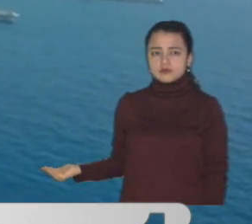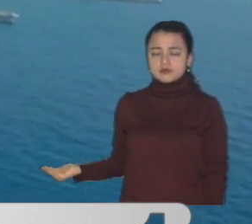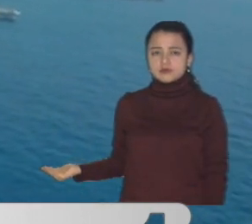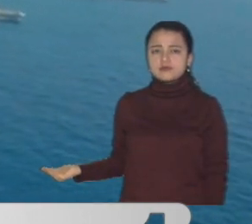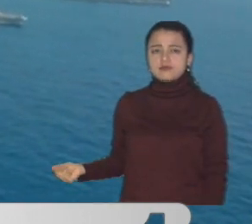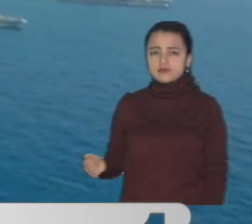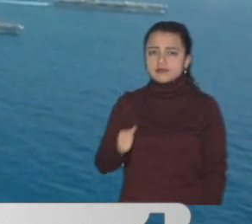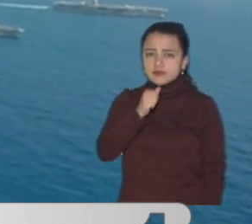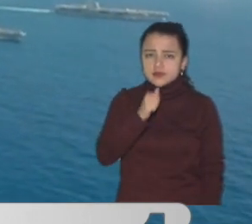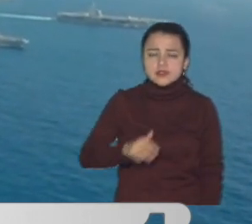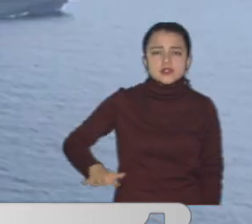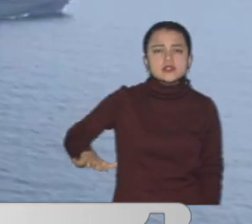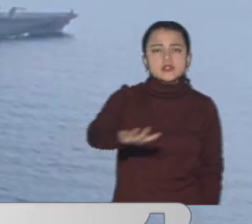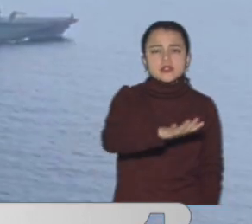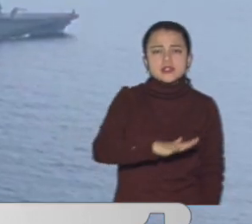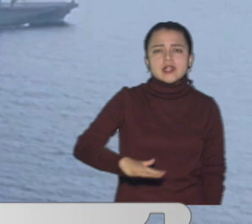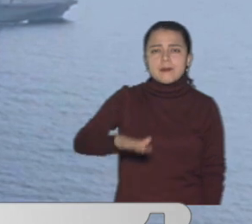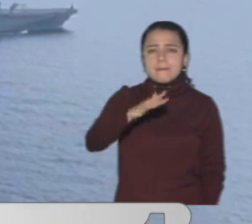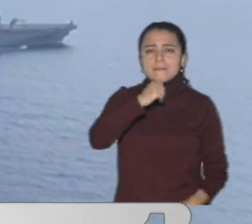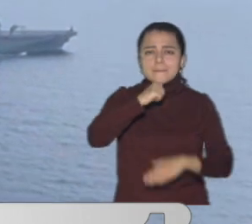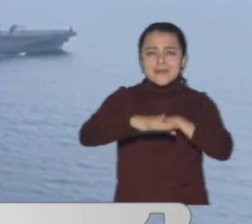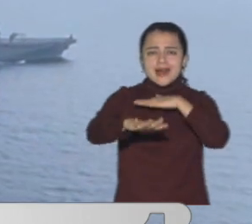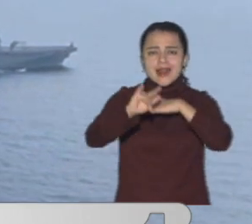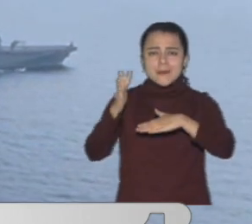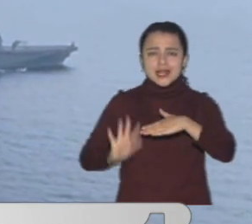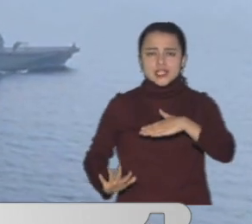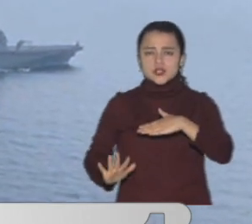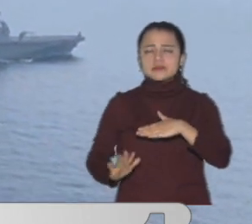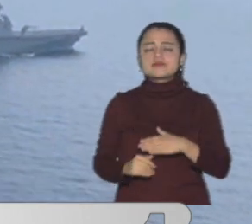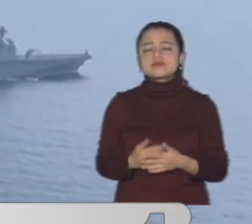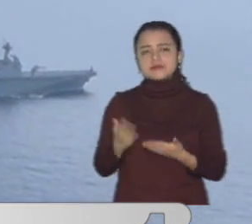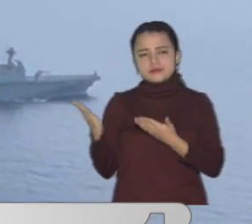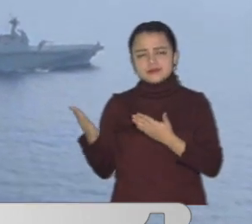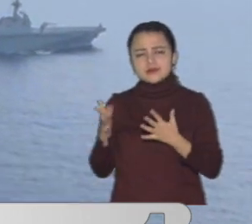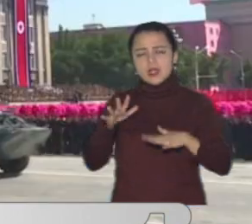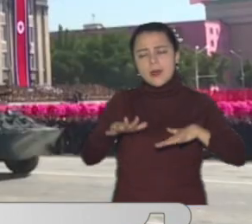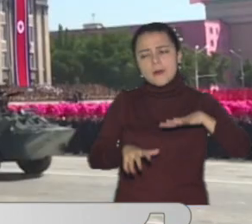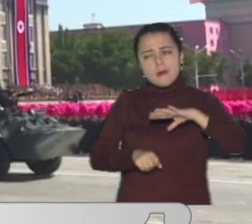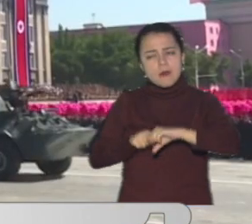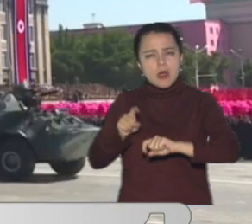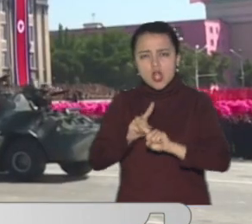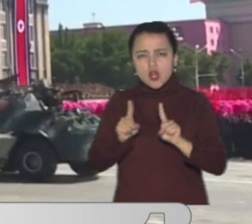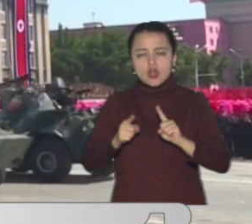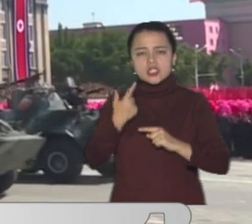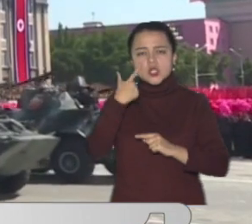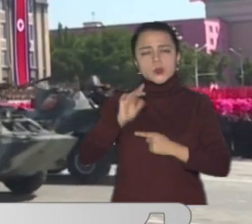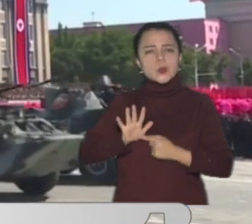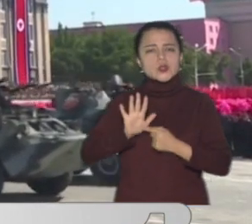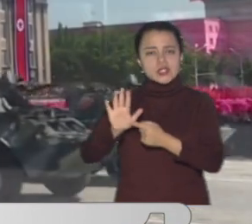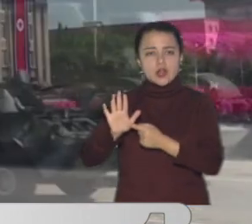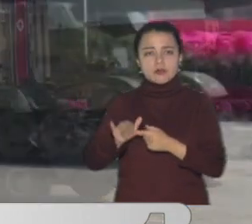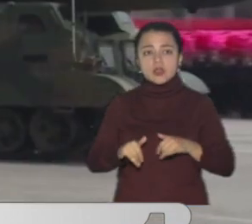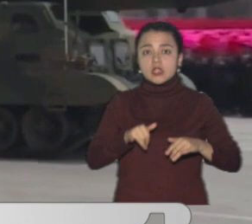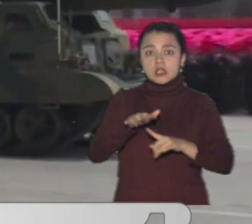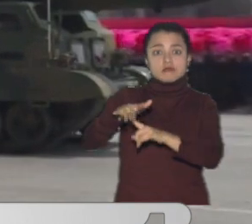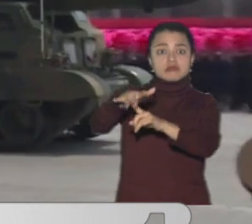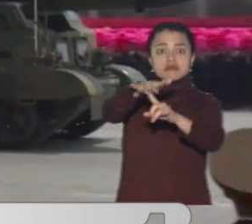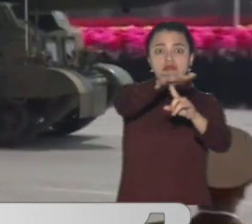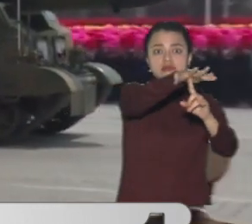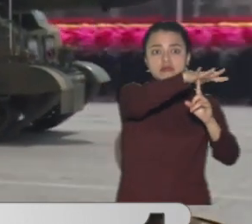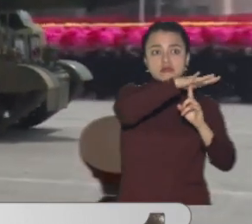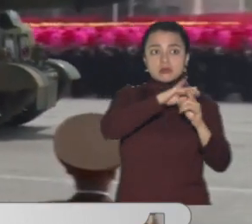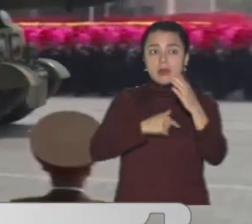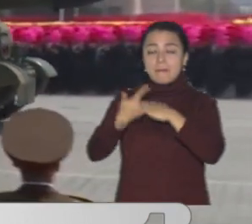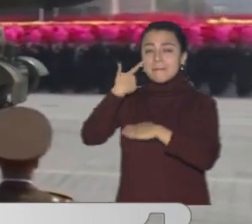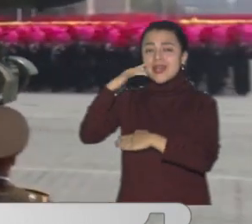buscan fortalecer la postura disuasoria de ambos ejércitos en la península coreana. De hecho, los vuelos se produjeron en medio de renovados temores